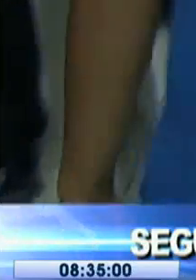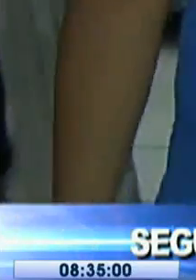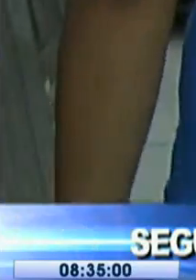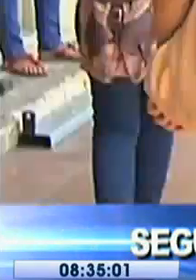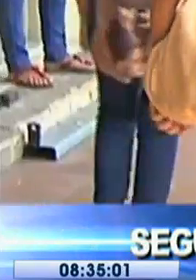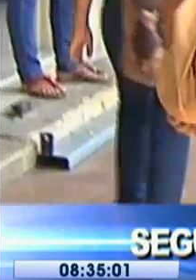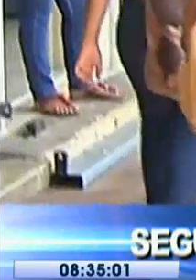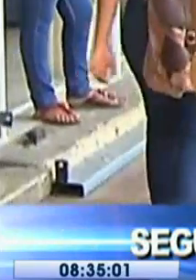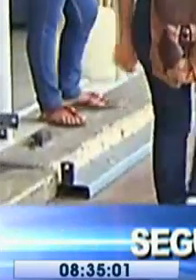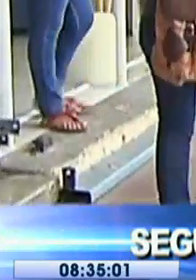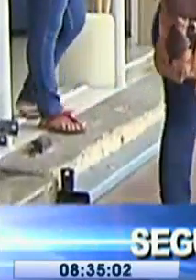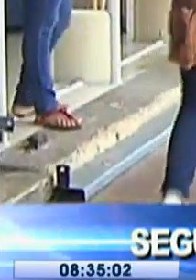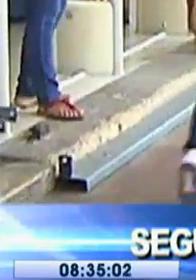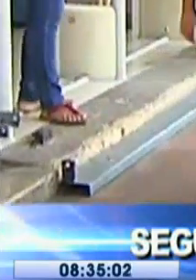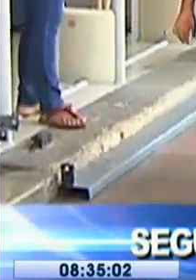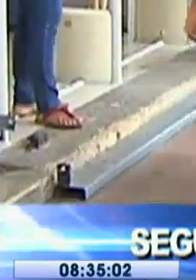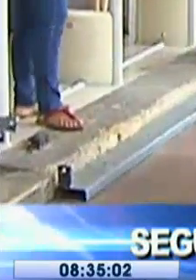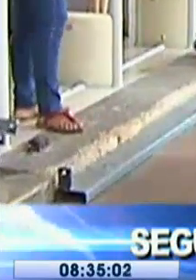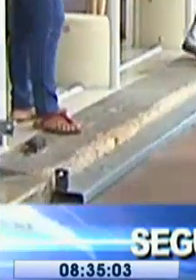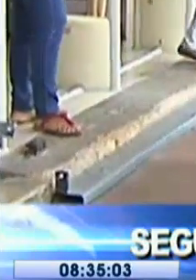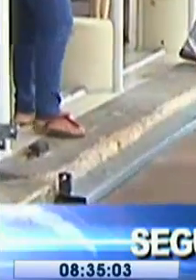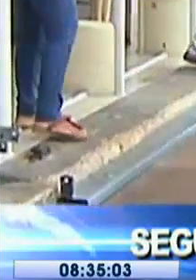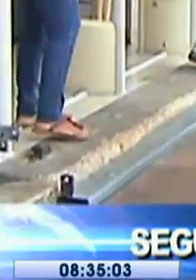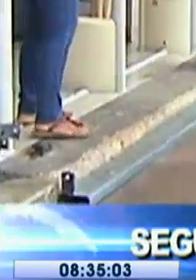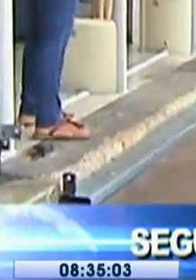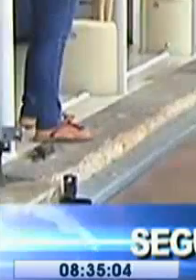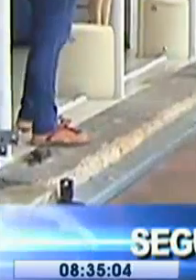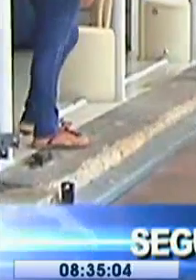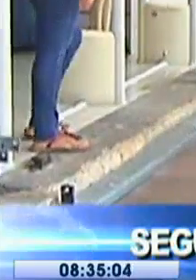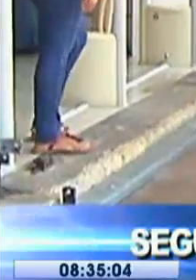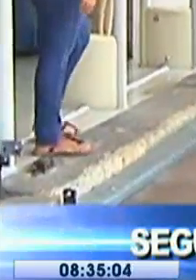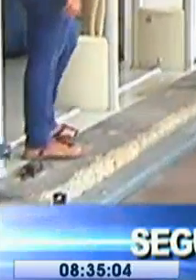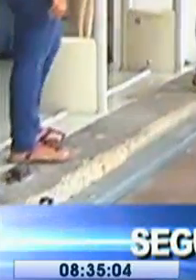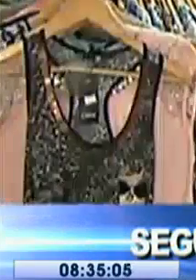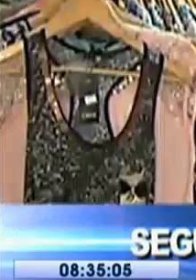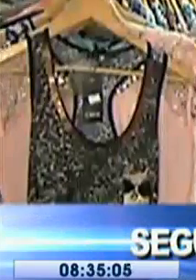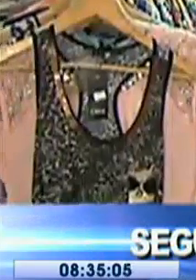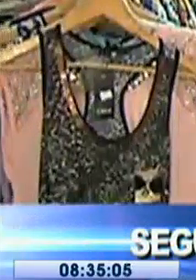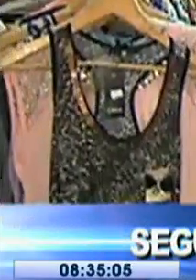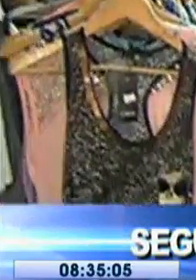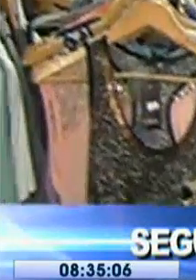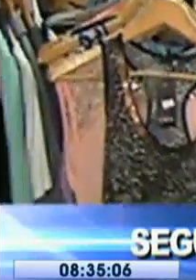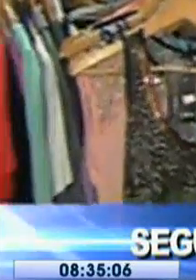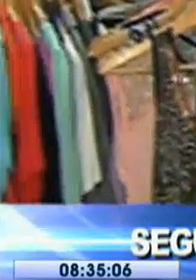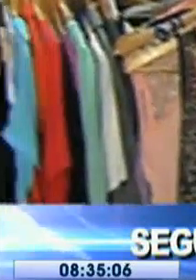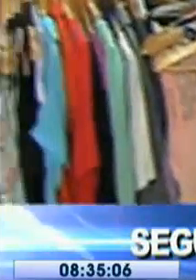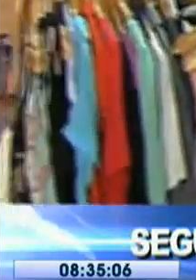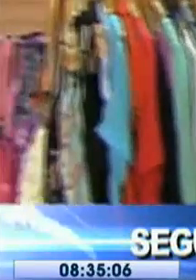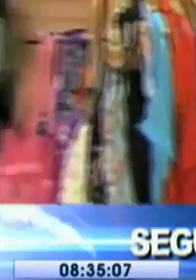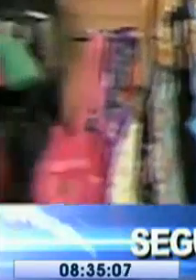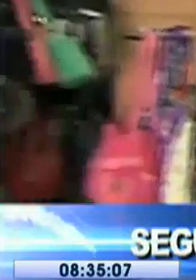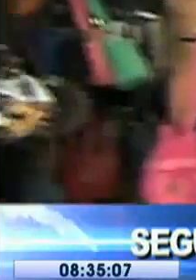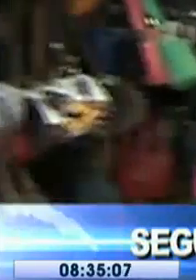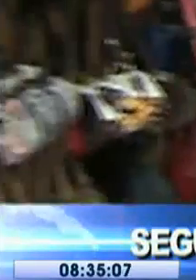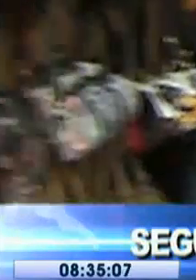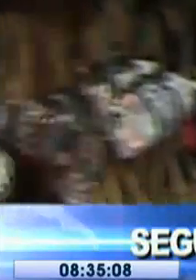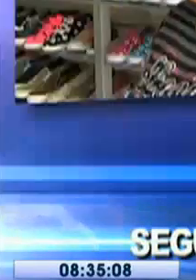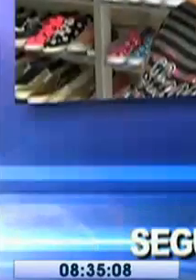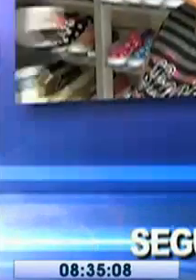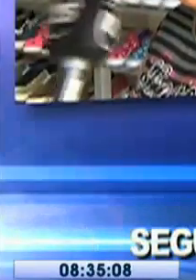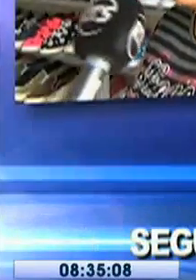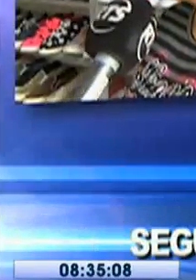se preparan para resguardar su seguridad. En un informe les contamos de qué manera.